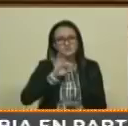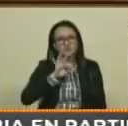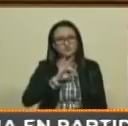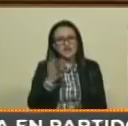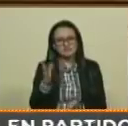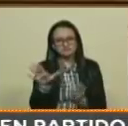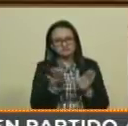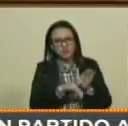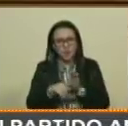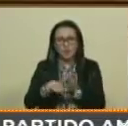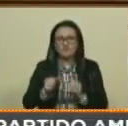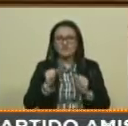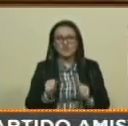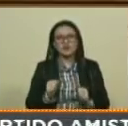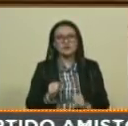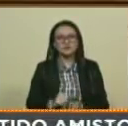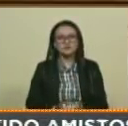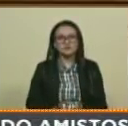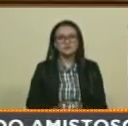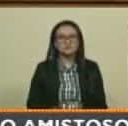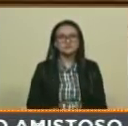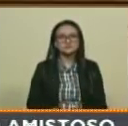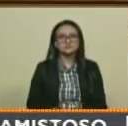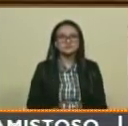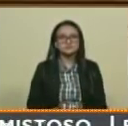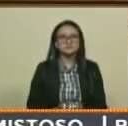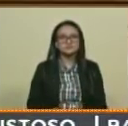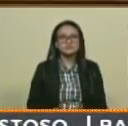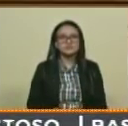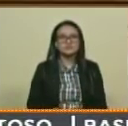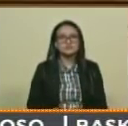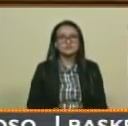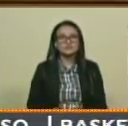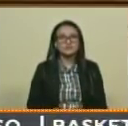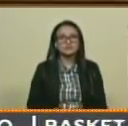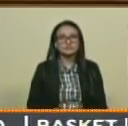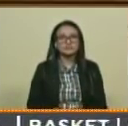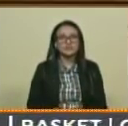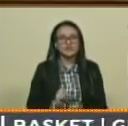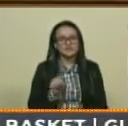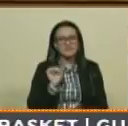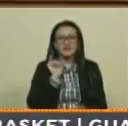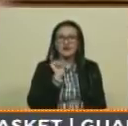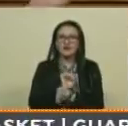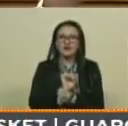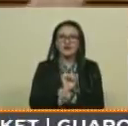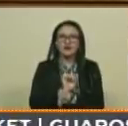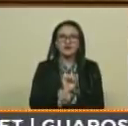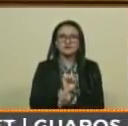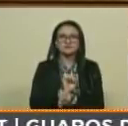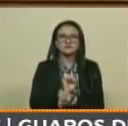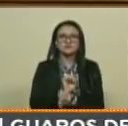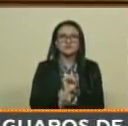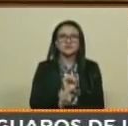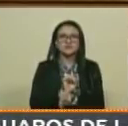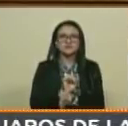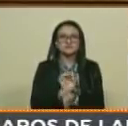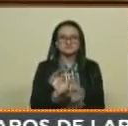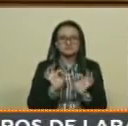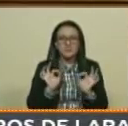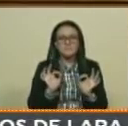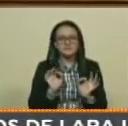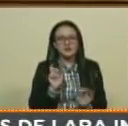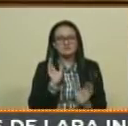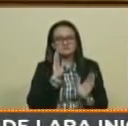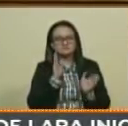han desfalcado a la nación. Tendrá que haber cárceles o lugares de reclusión